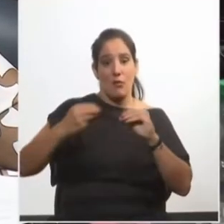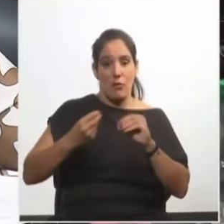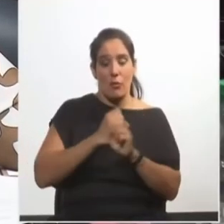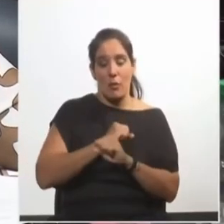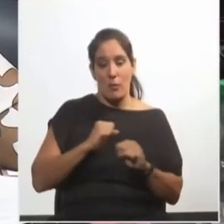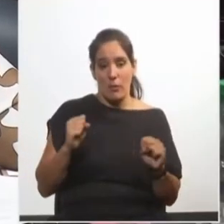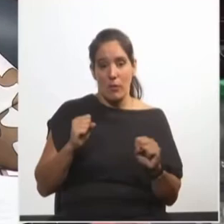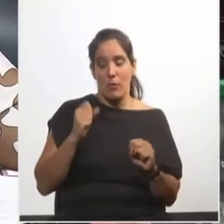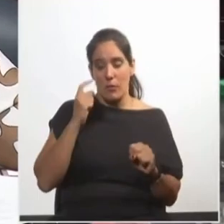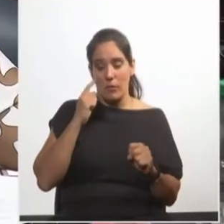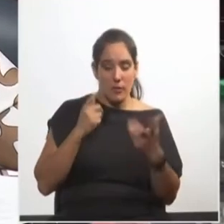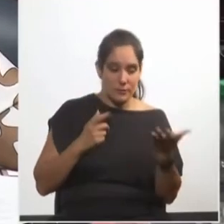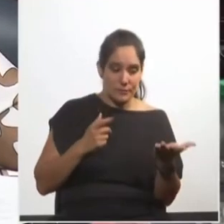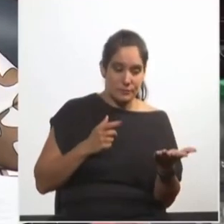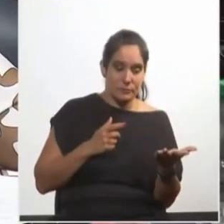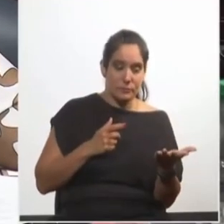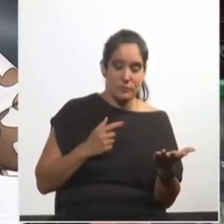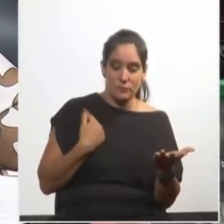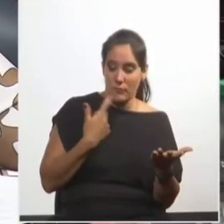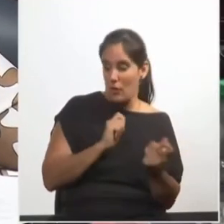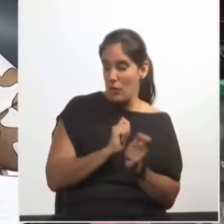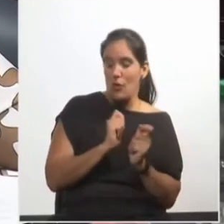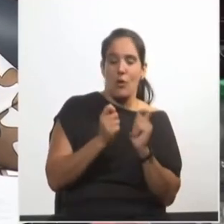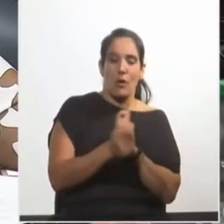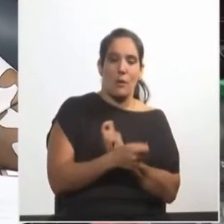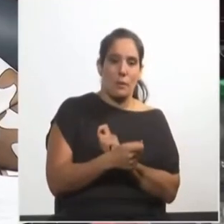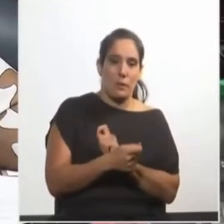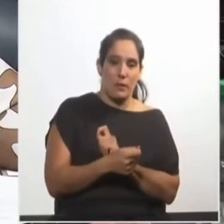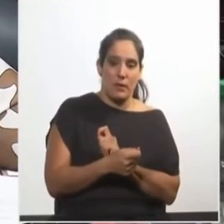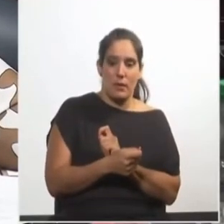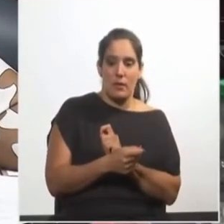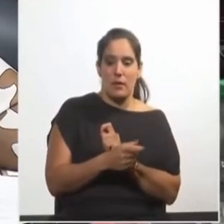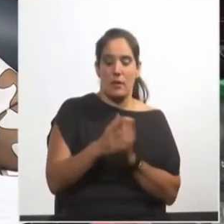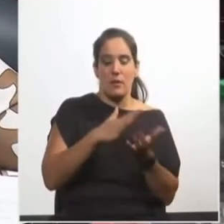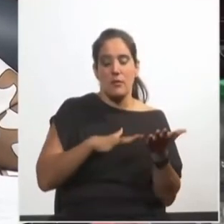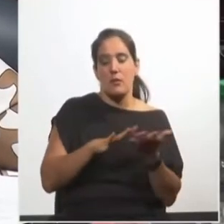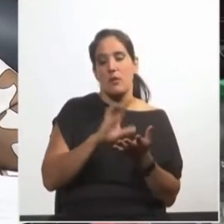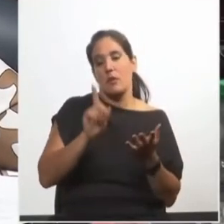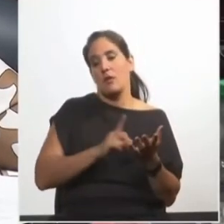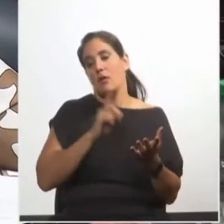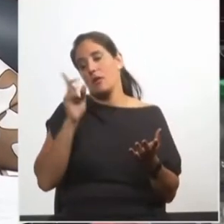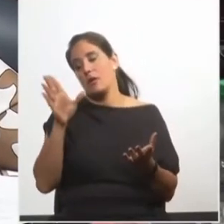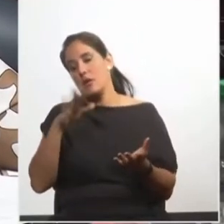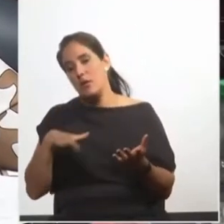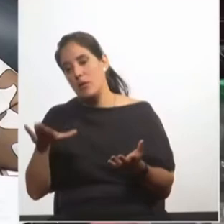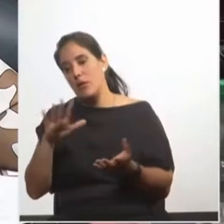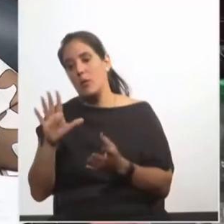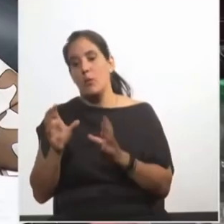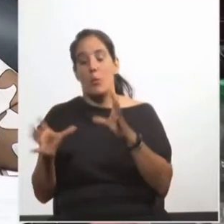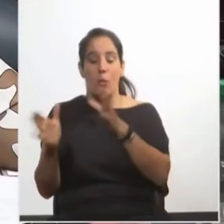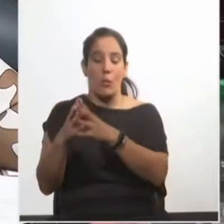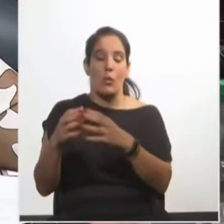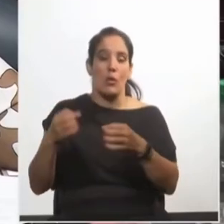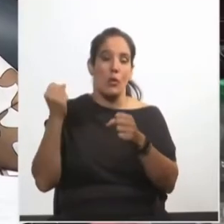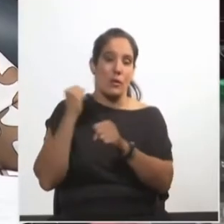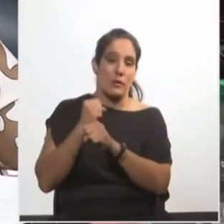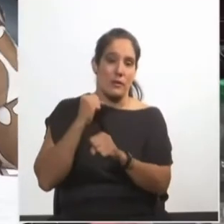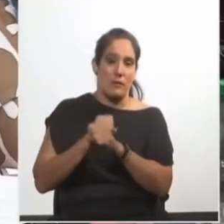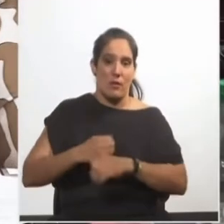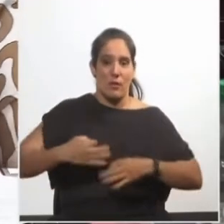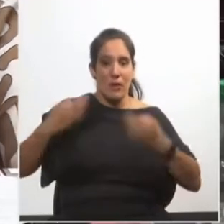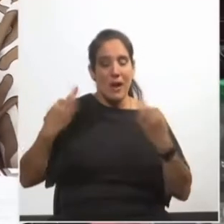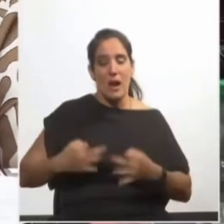contemplar simultáneamente los cambios que se impone la demografía y lo que surge del mundo de trabajo,